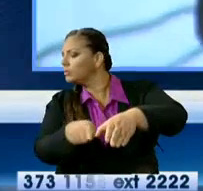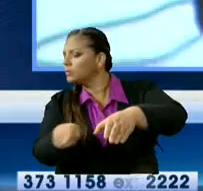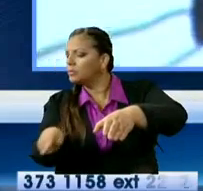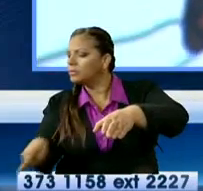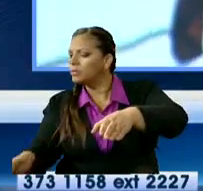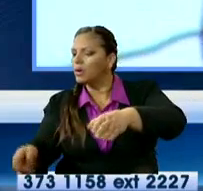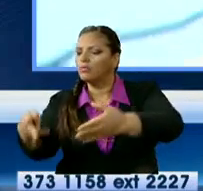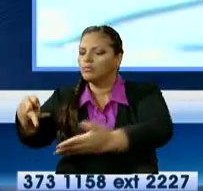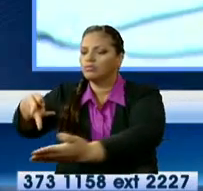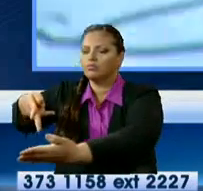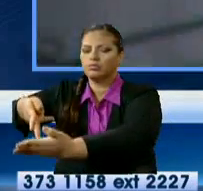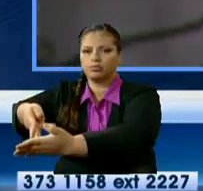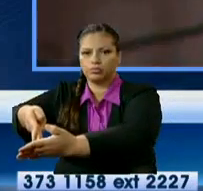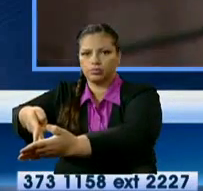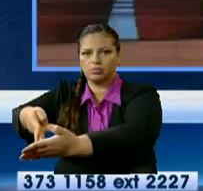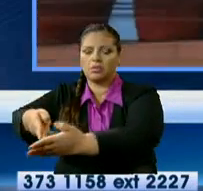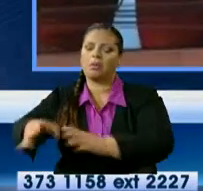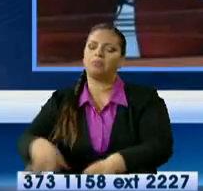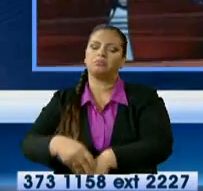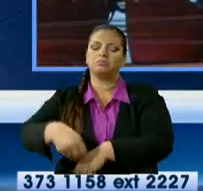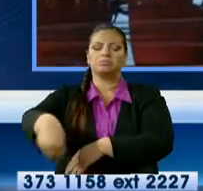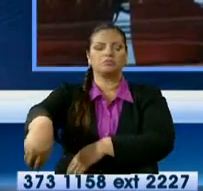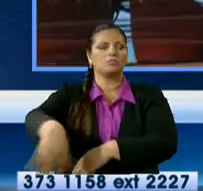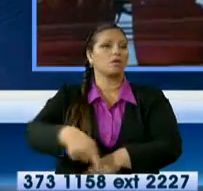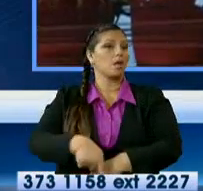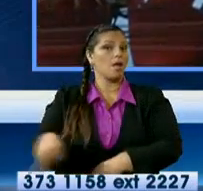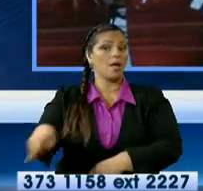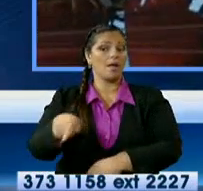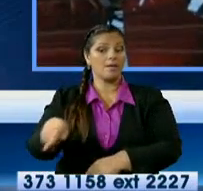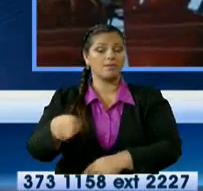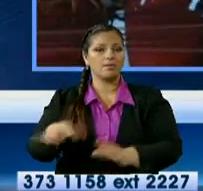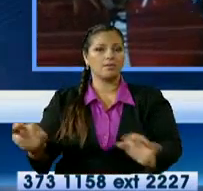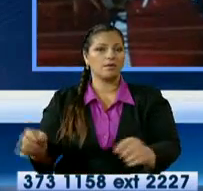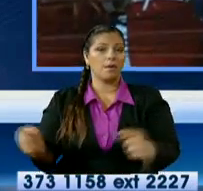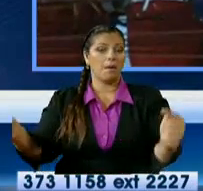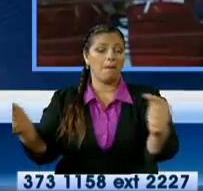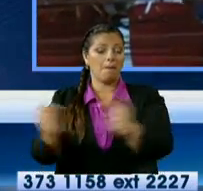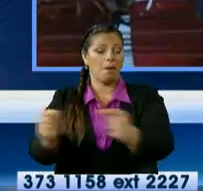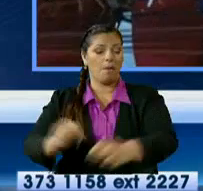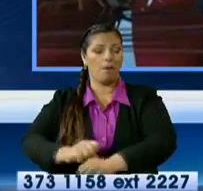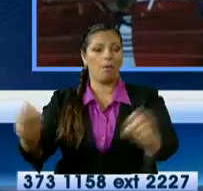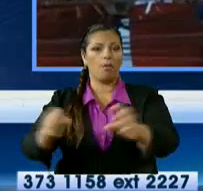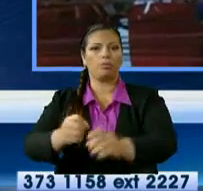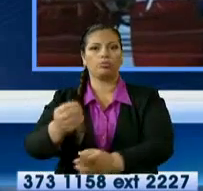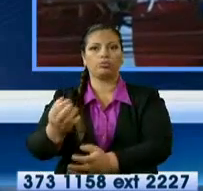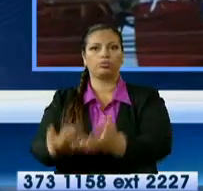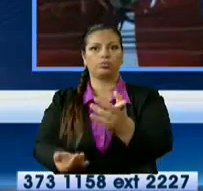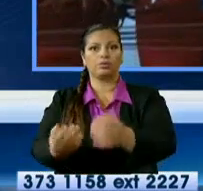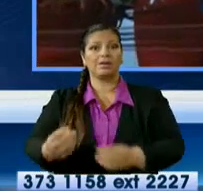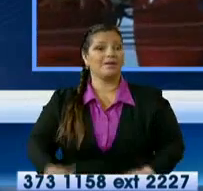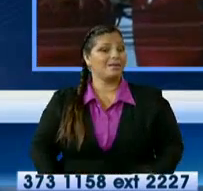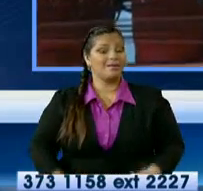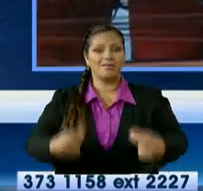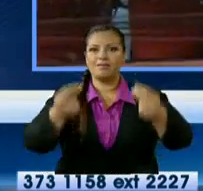hasta el domicilio, lograron rescatar a los menores y apagar rápidamente el fuego. Afortunadamente, no se